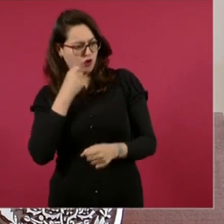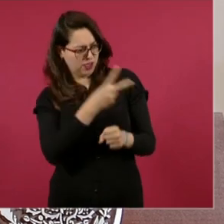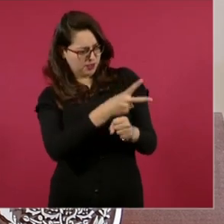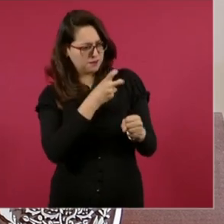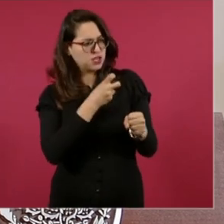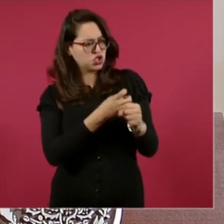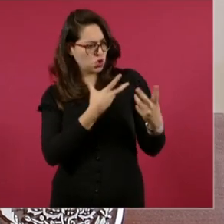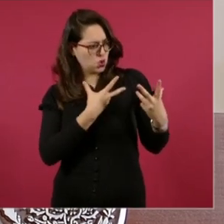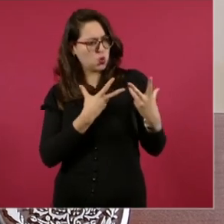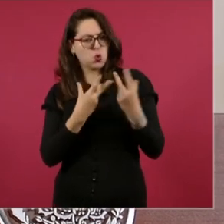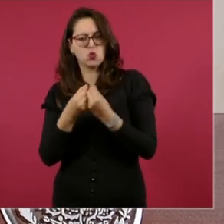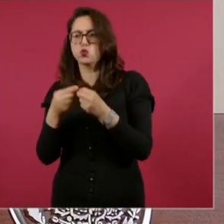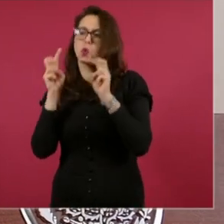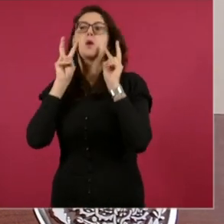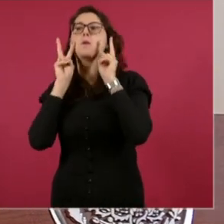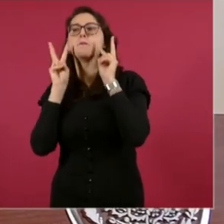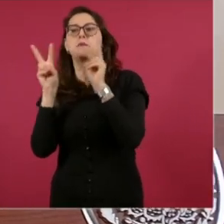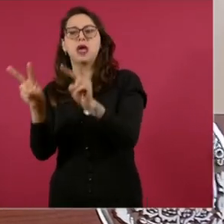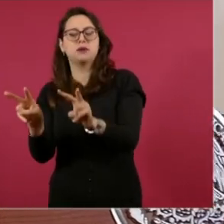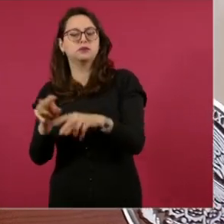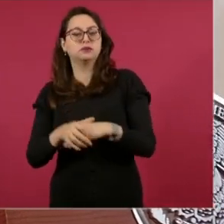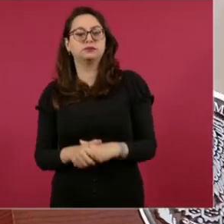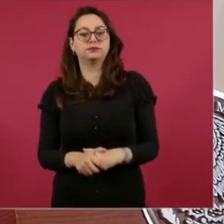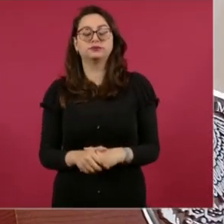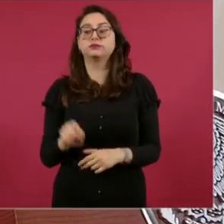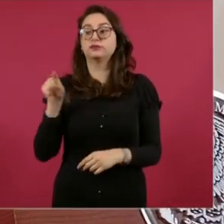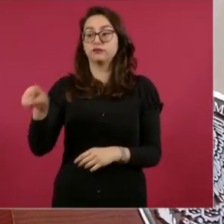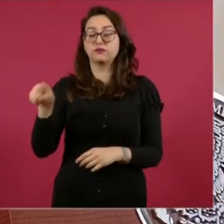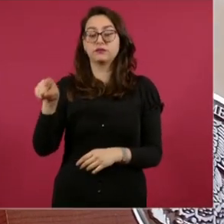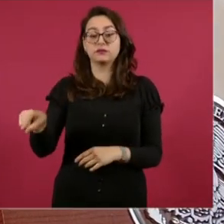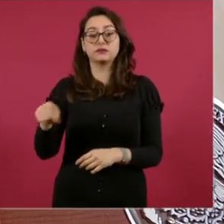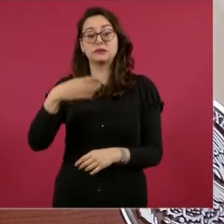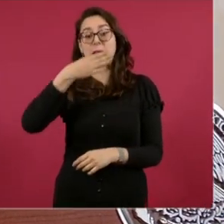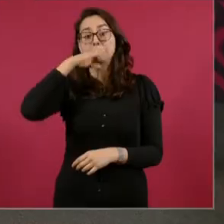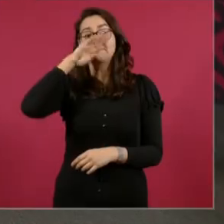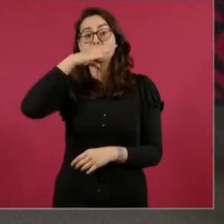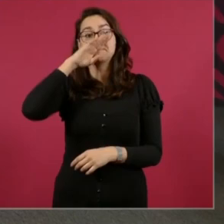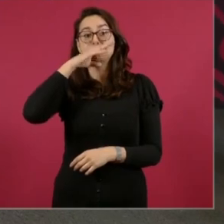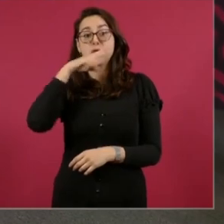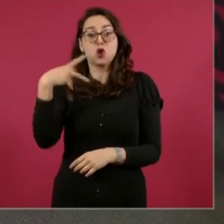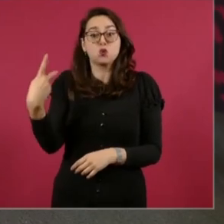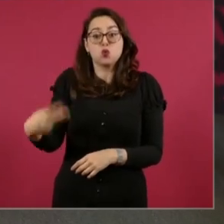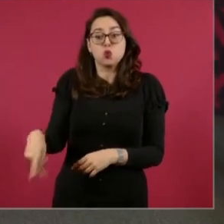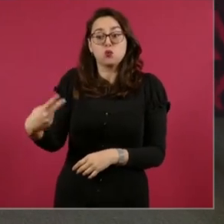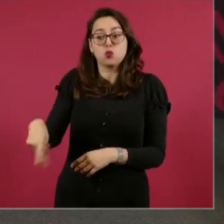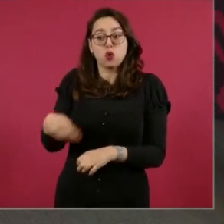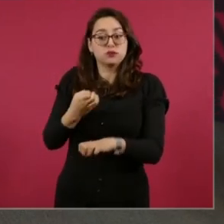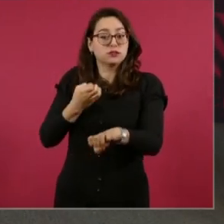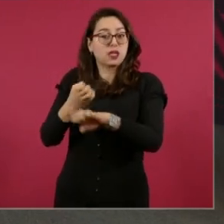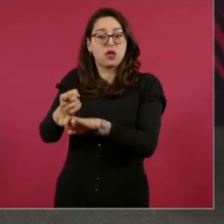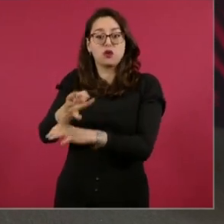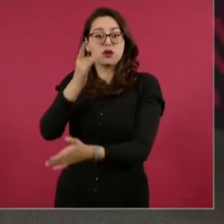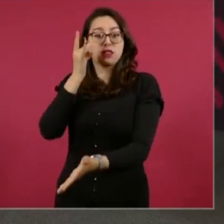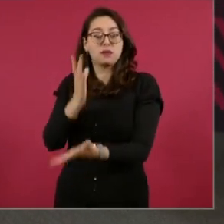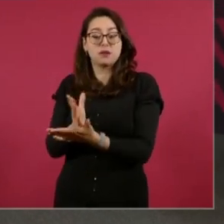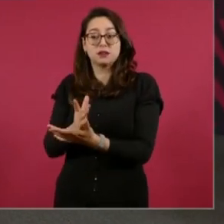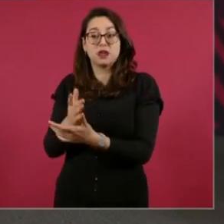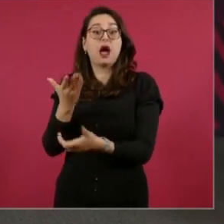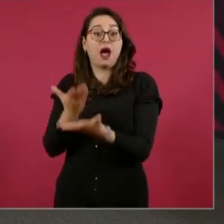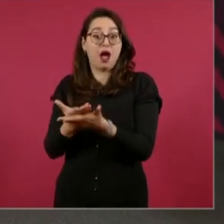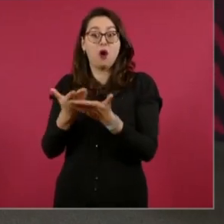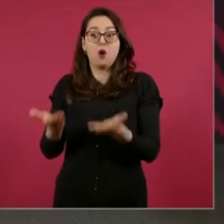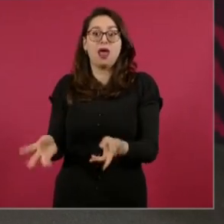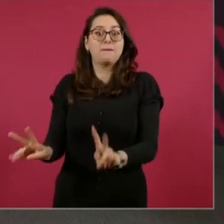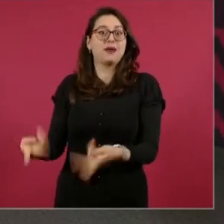Guerrero se producía para el autoconsumo, nada más, Ahora hay producción comercial,